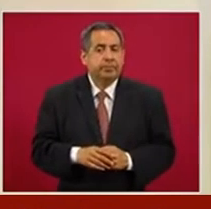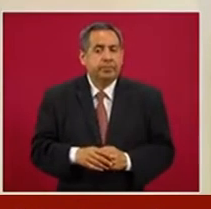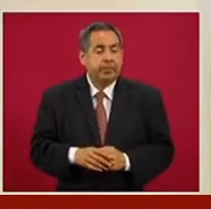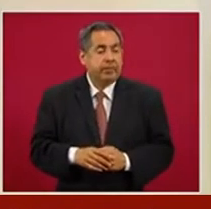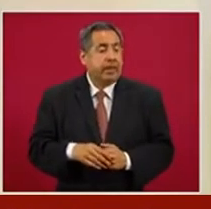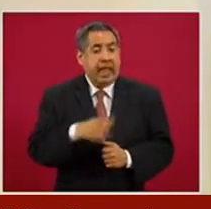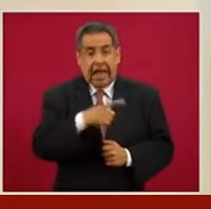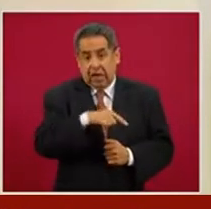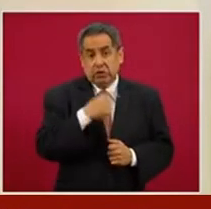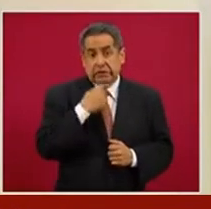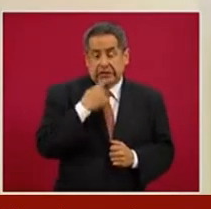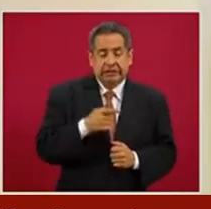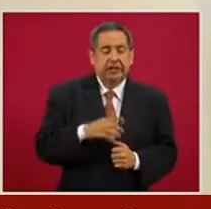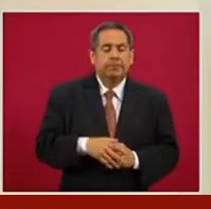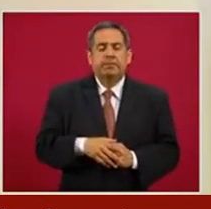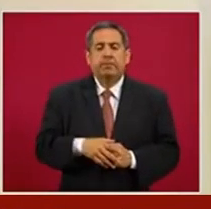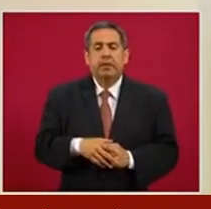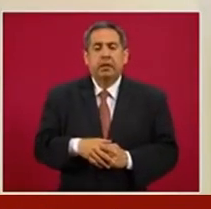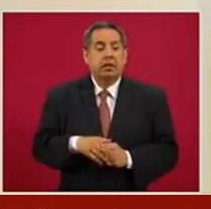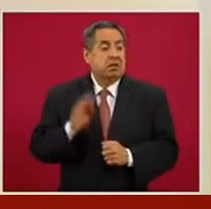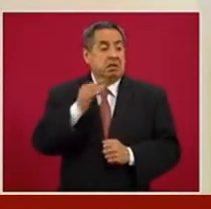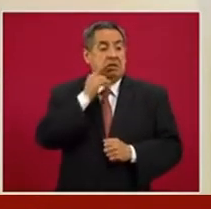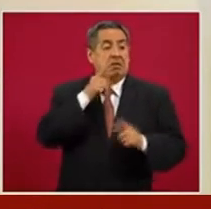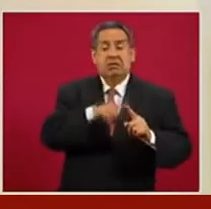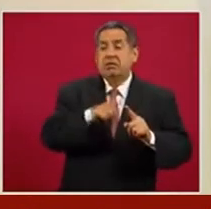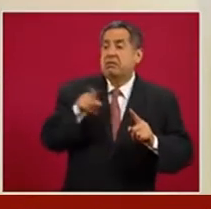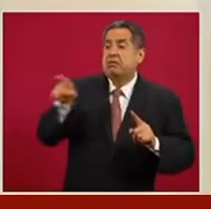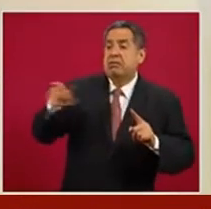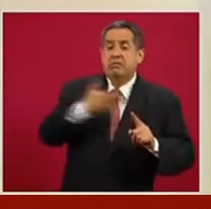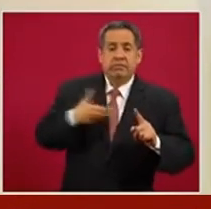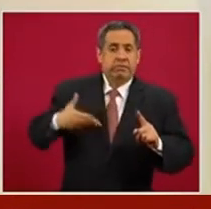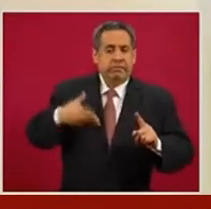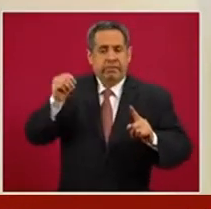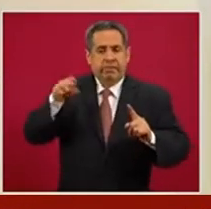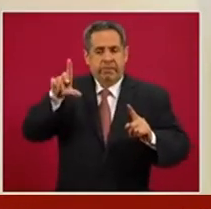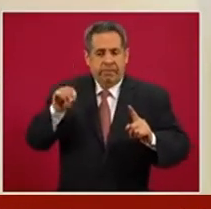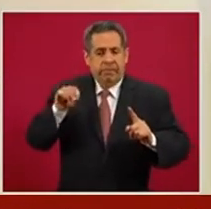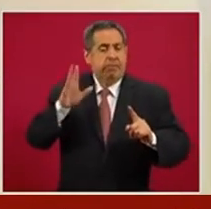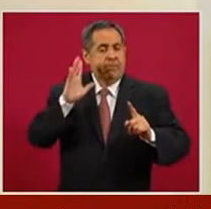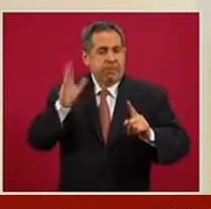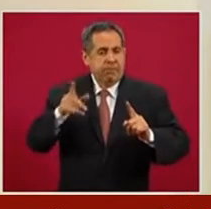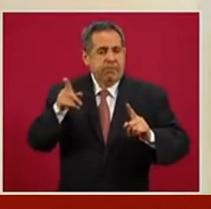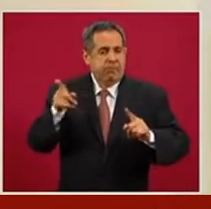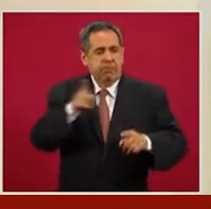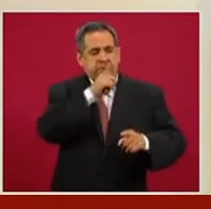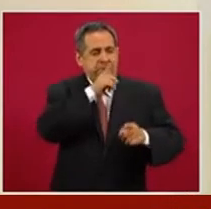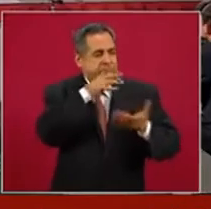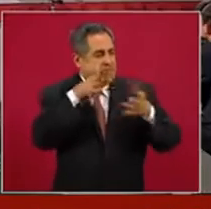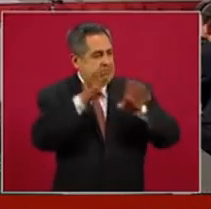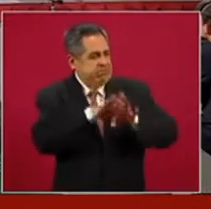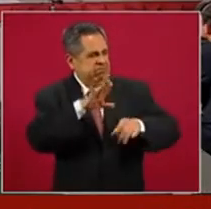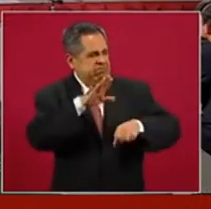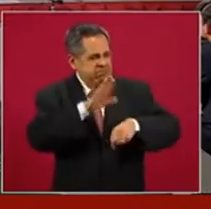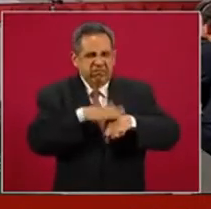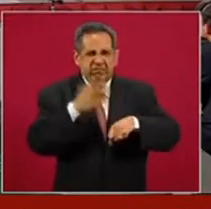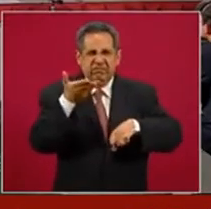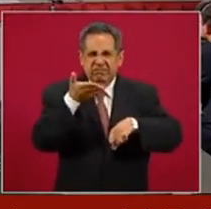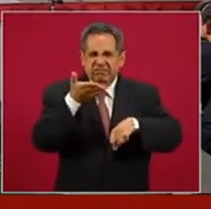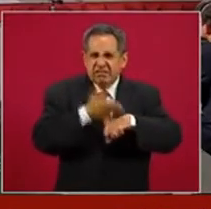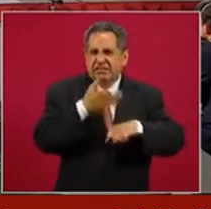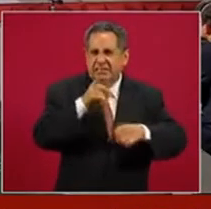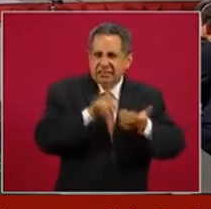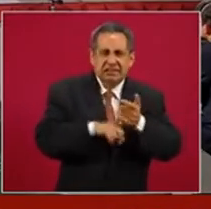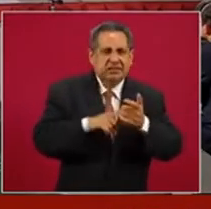Acusan además de que las palabras del presidente Andrés Manuel López Obrador han llegado a la censura, las sanciones administrativas y los